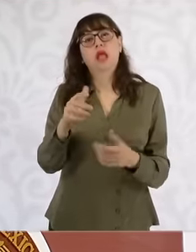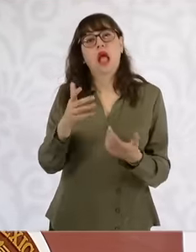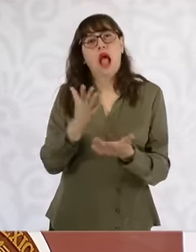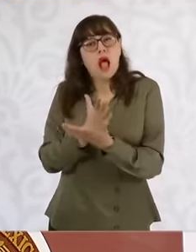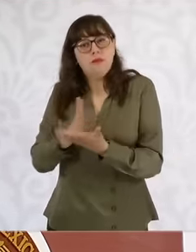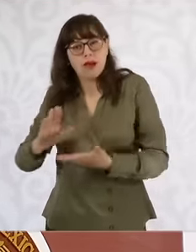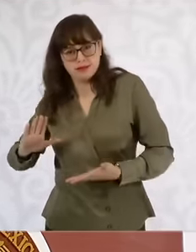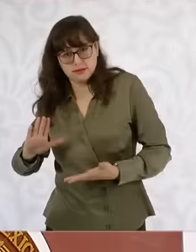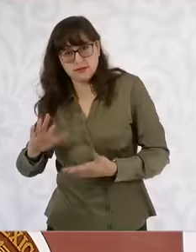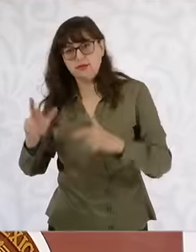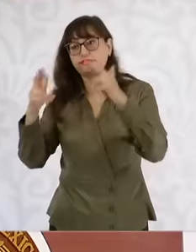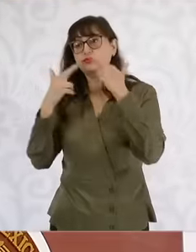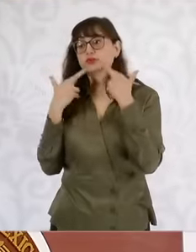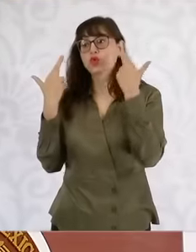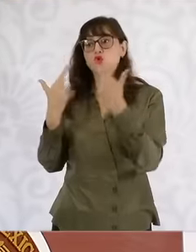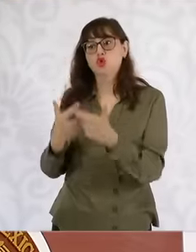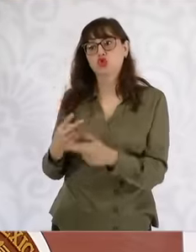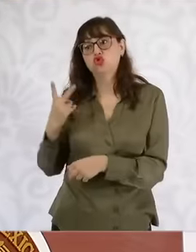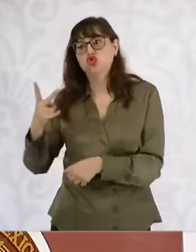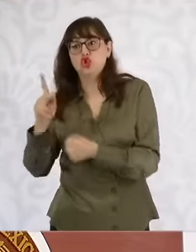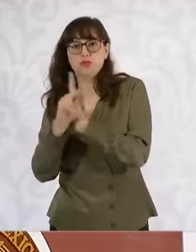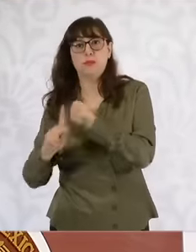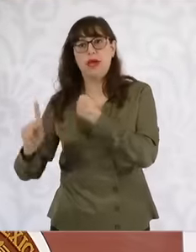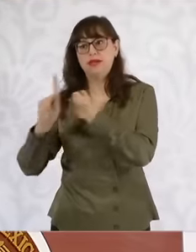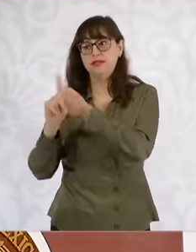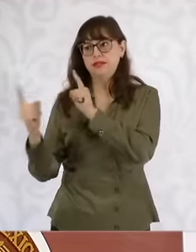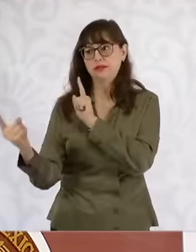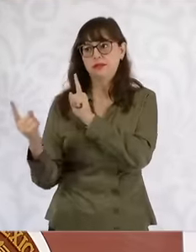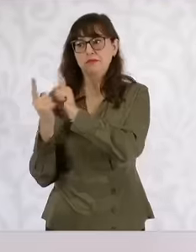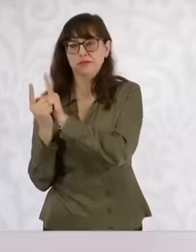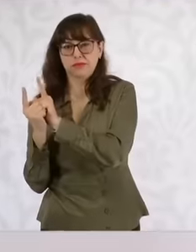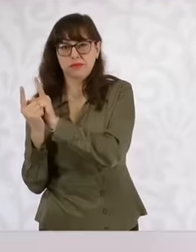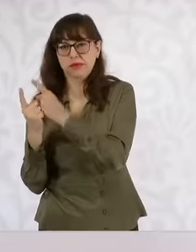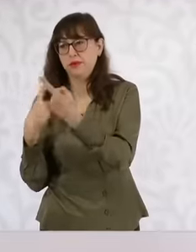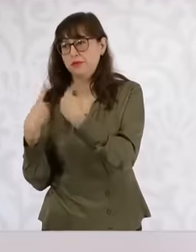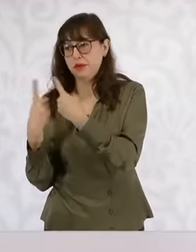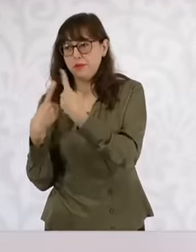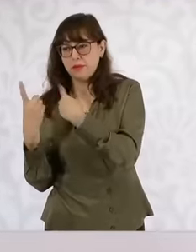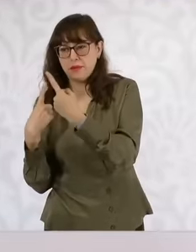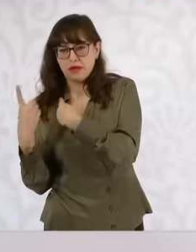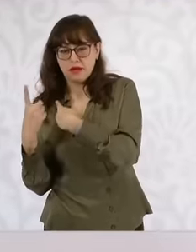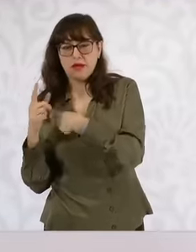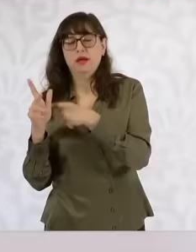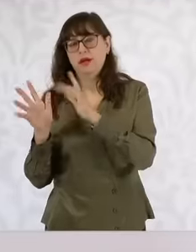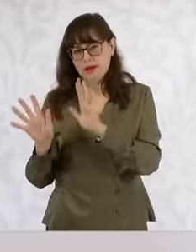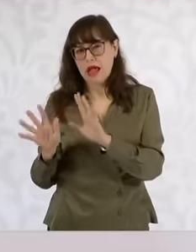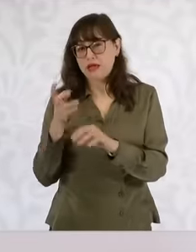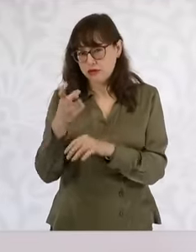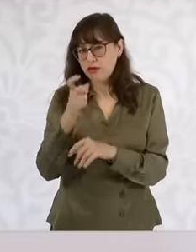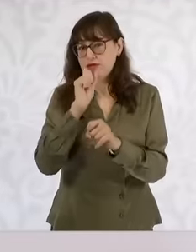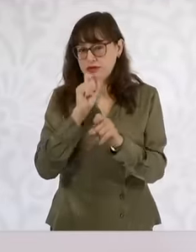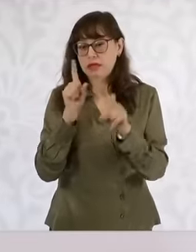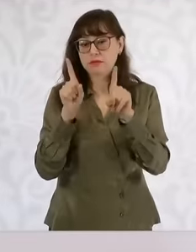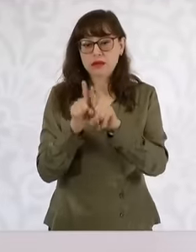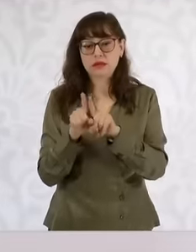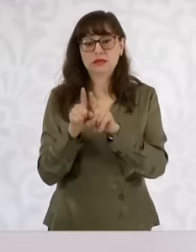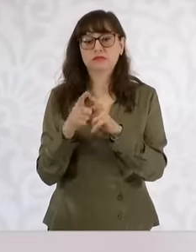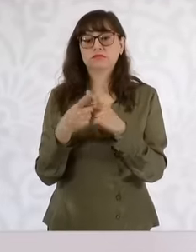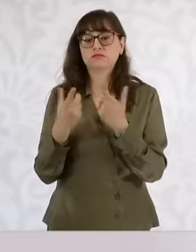trabajo que se hace, el trabajo diplomático y político durante la reunión. Son encuentros